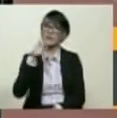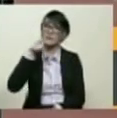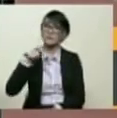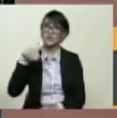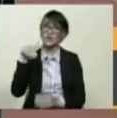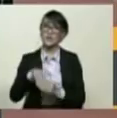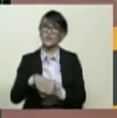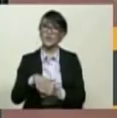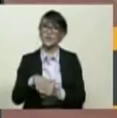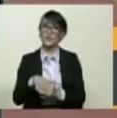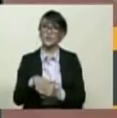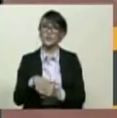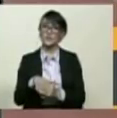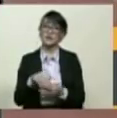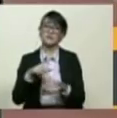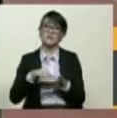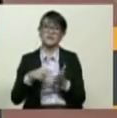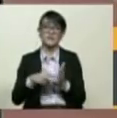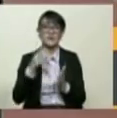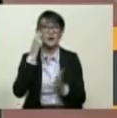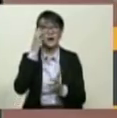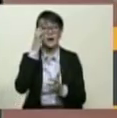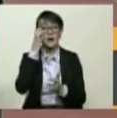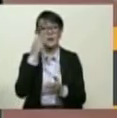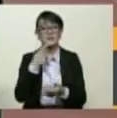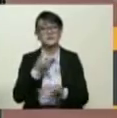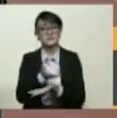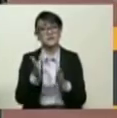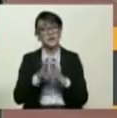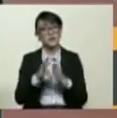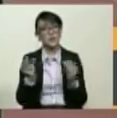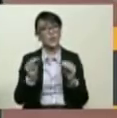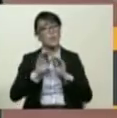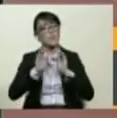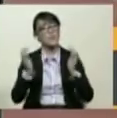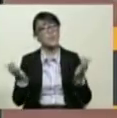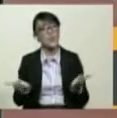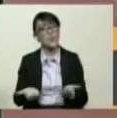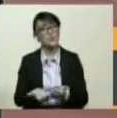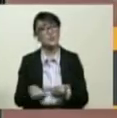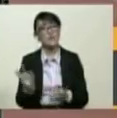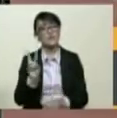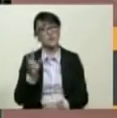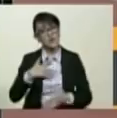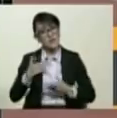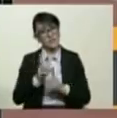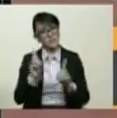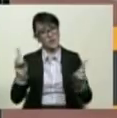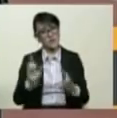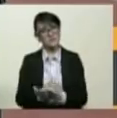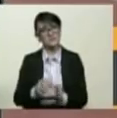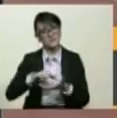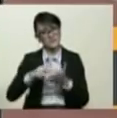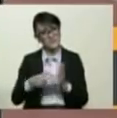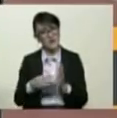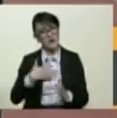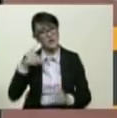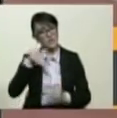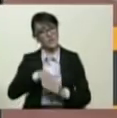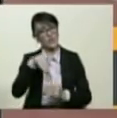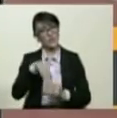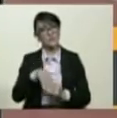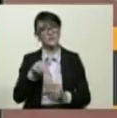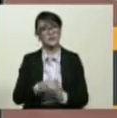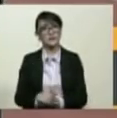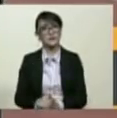vote, vote por quien vote, le está diciendo a todas y a todos en el mundo entero que los venezolanos queremos democracia, queremos votar,